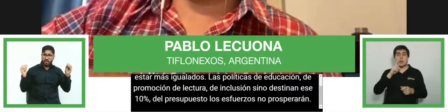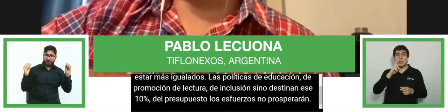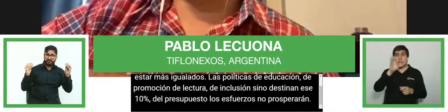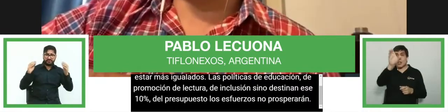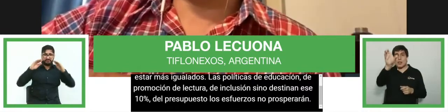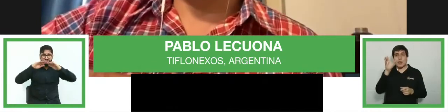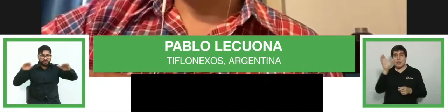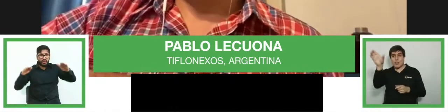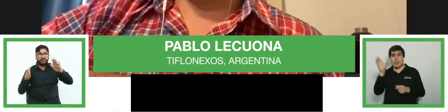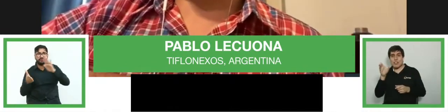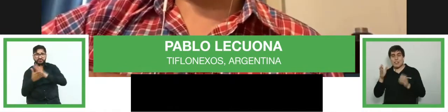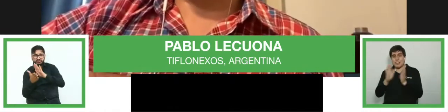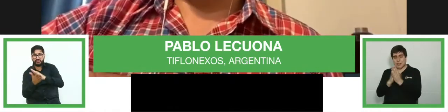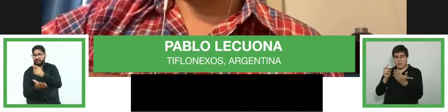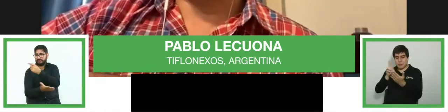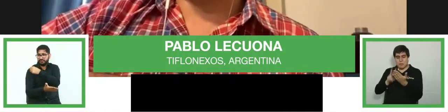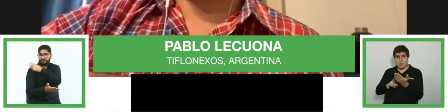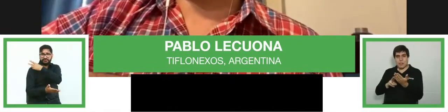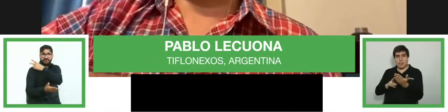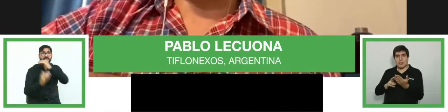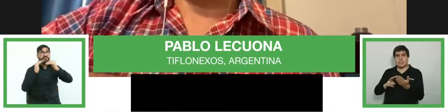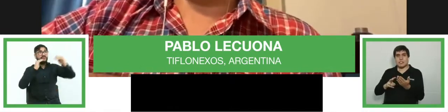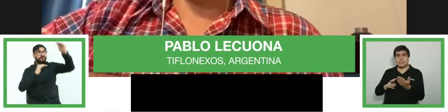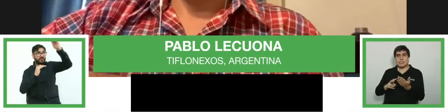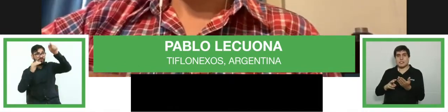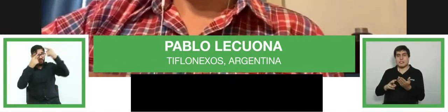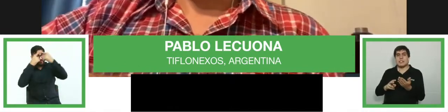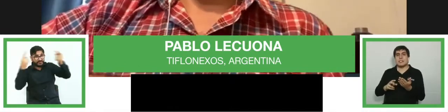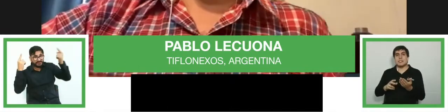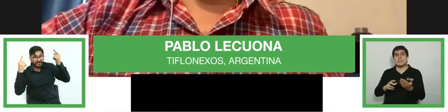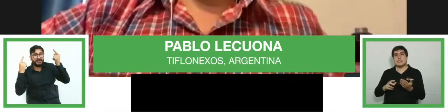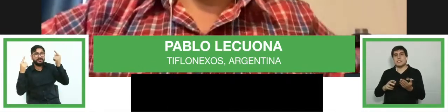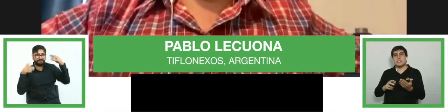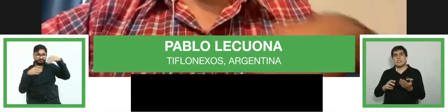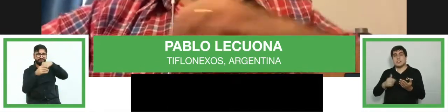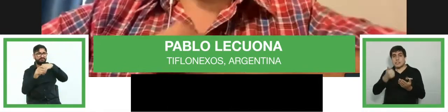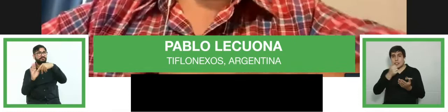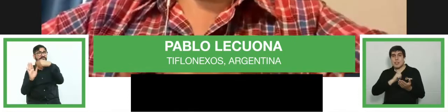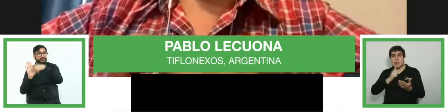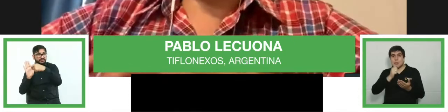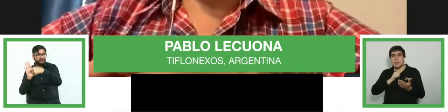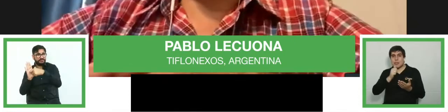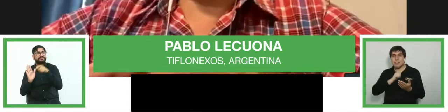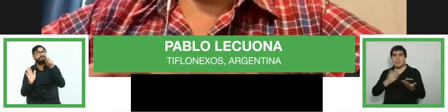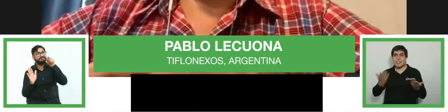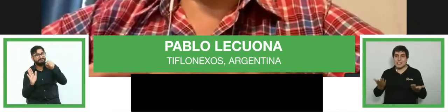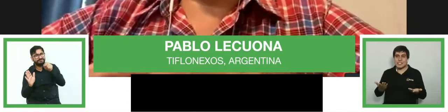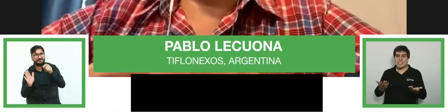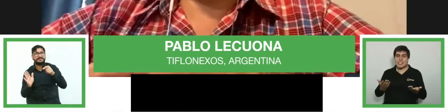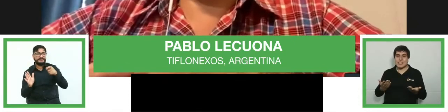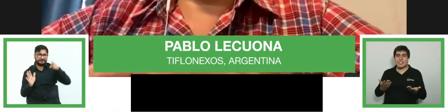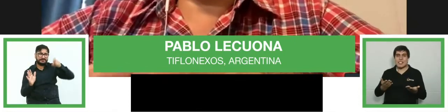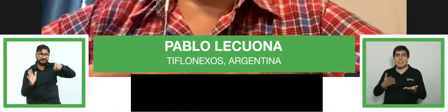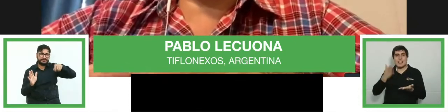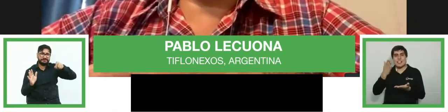mejores oportunidades. Pero sí, ahora ahí termino. Sí. Pero solamente llegamos a cubrir con todo este